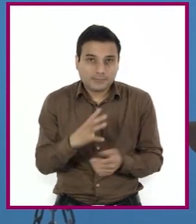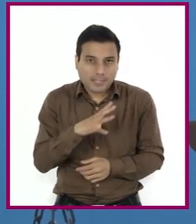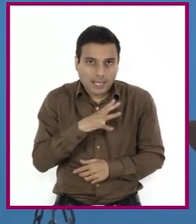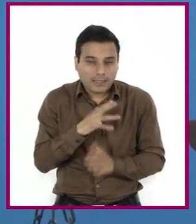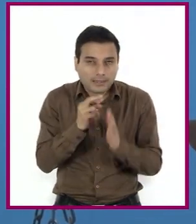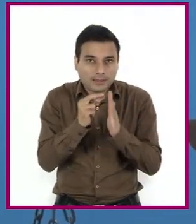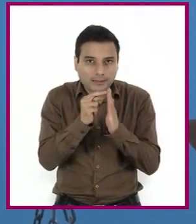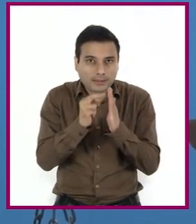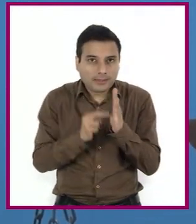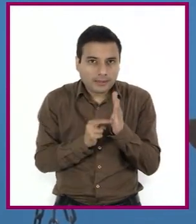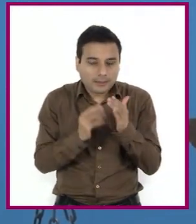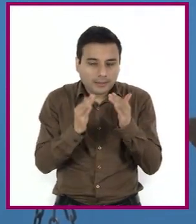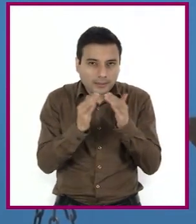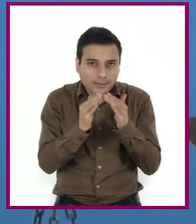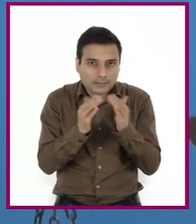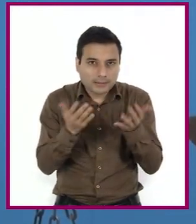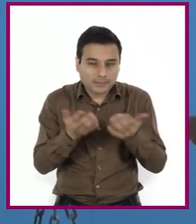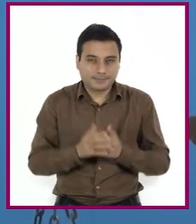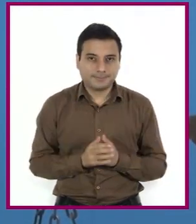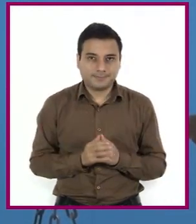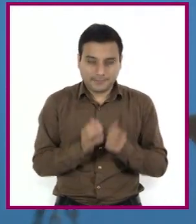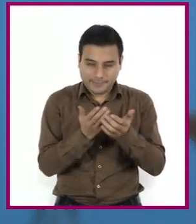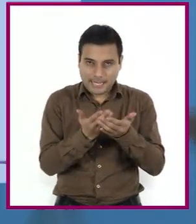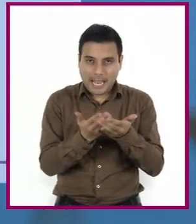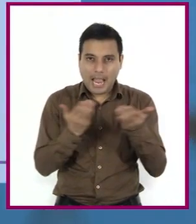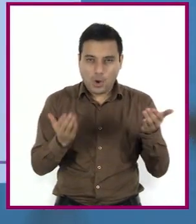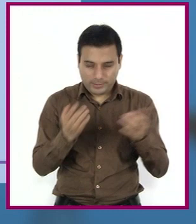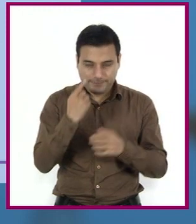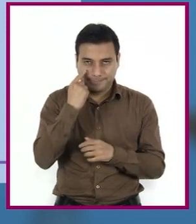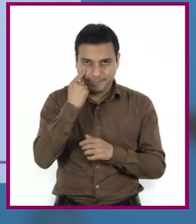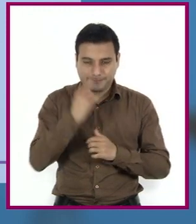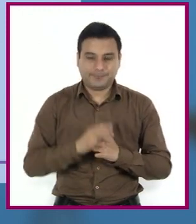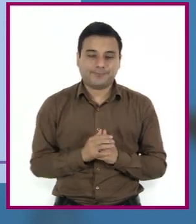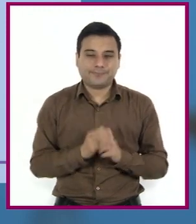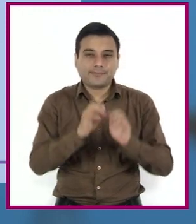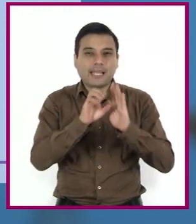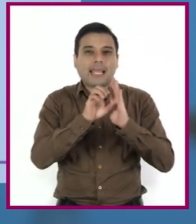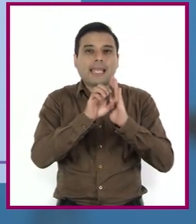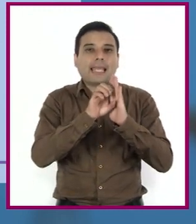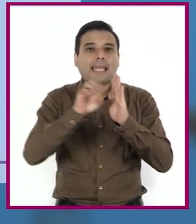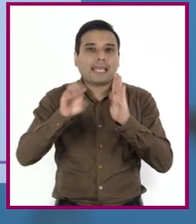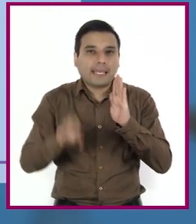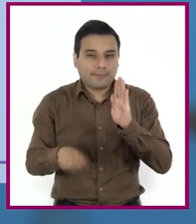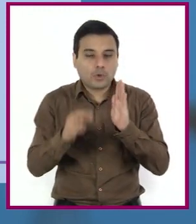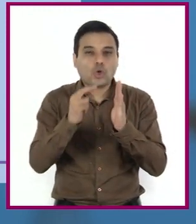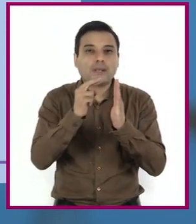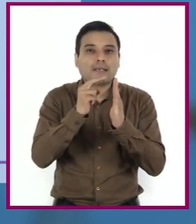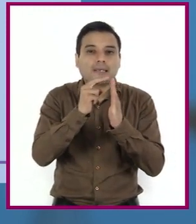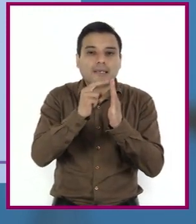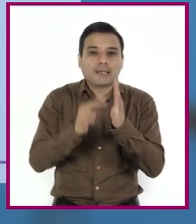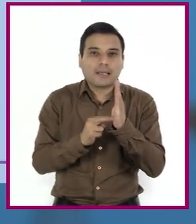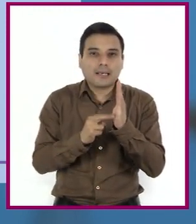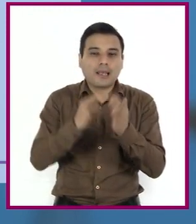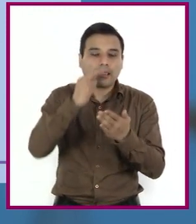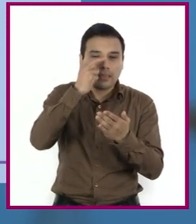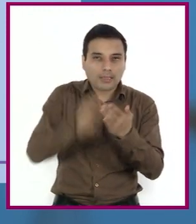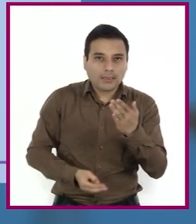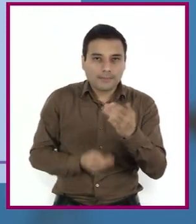rigen el lugar donde viven. Ahora les pido que piensen, ¿qué sucede cuando estas reglas se rompen o no se